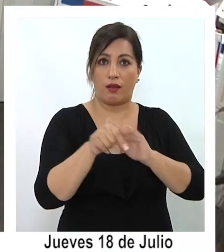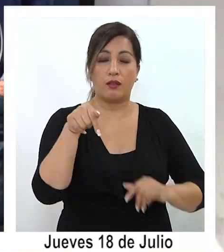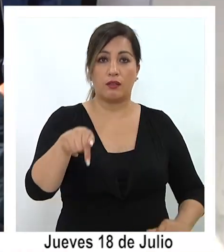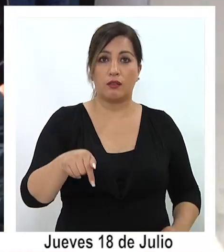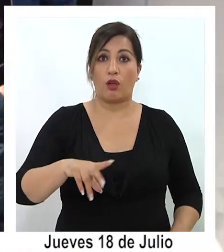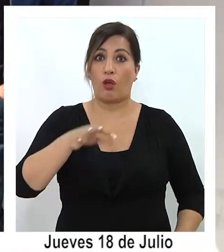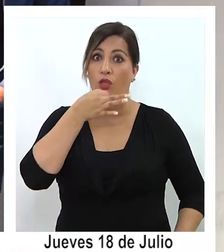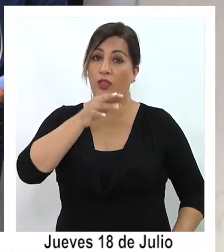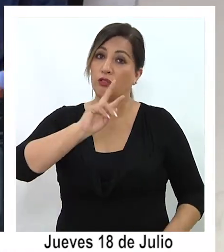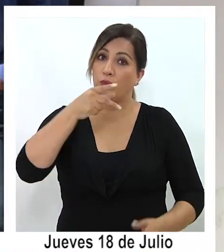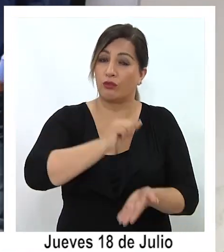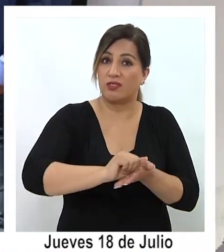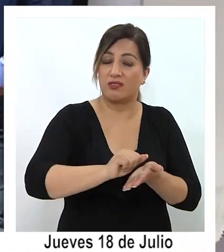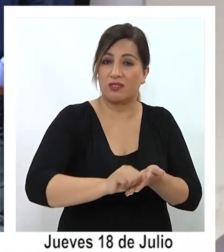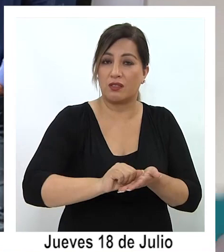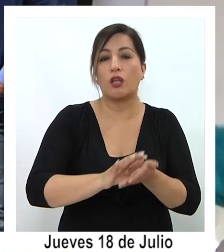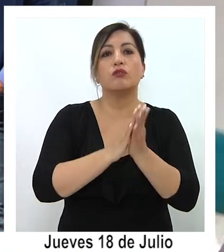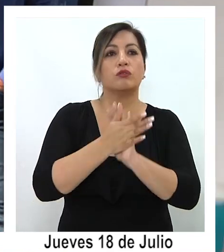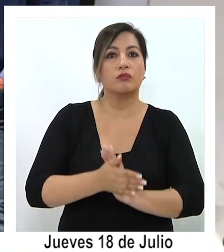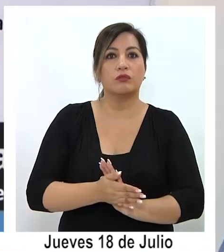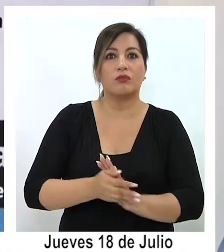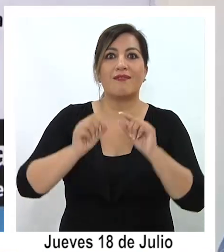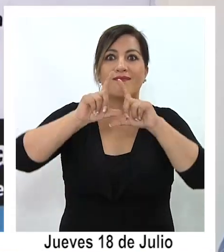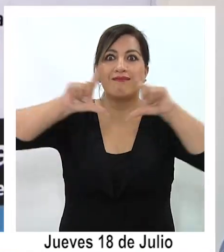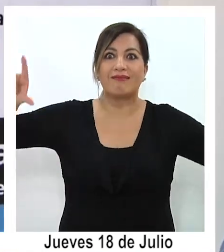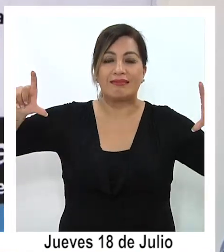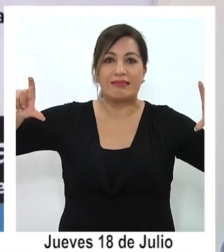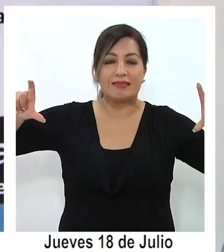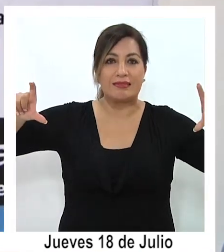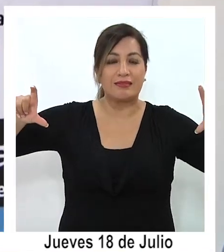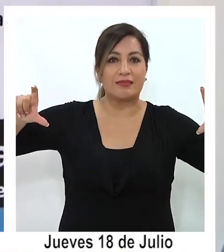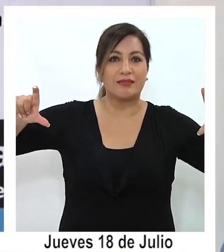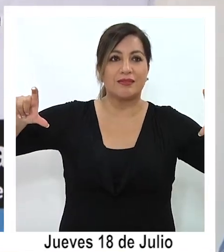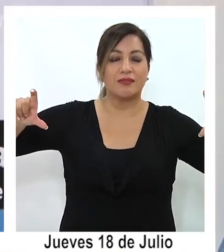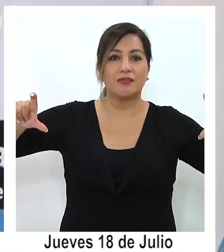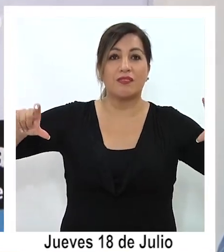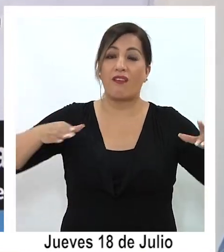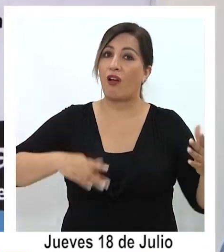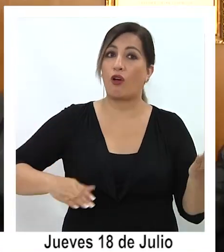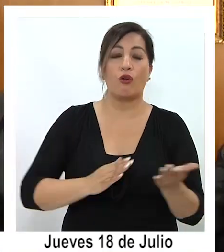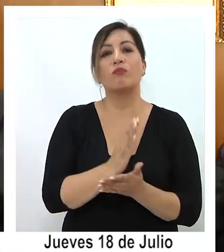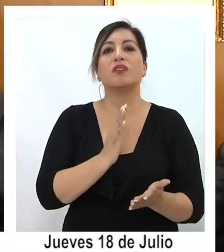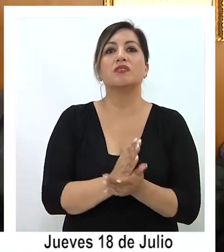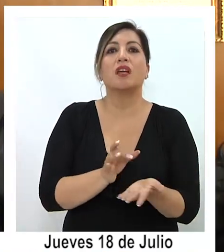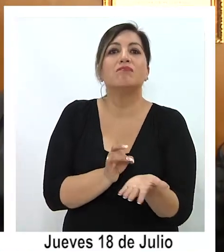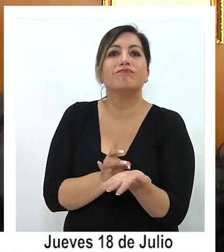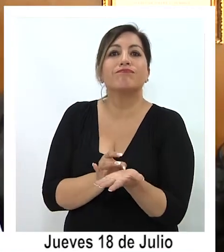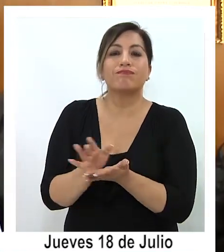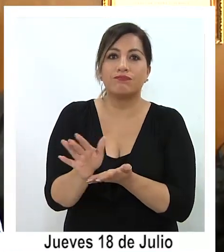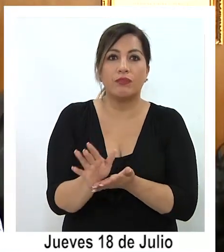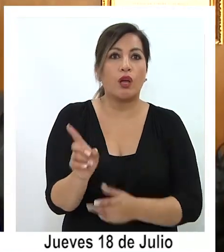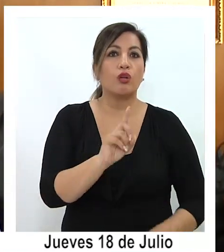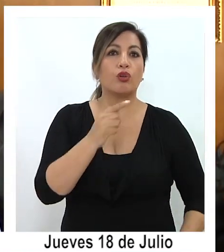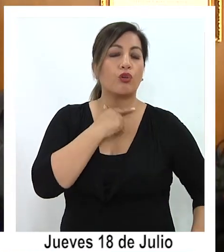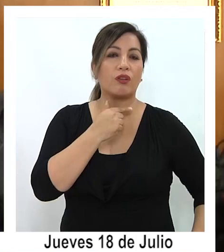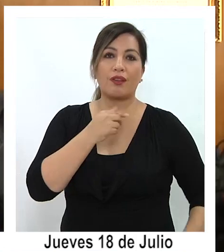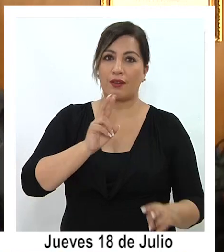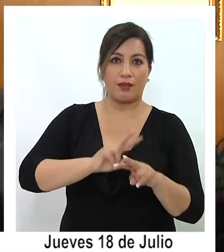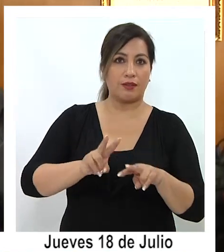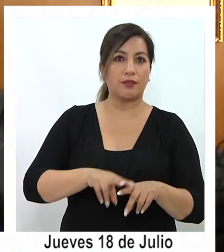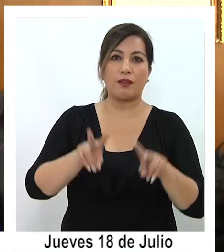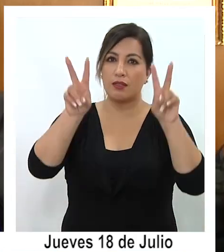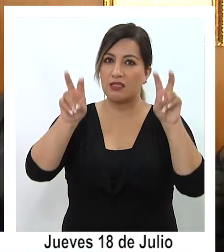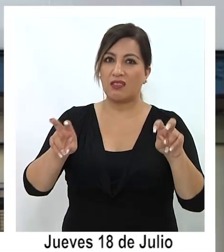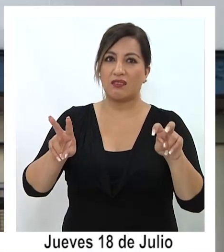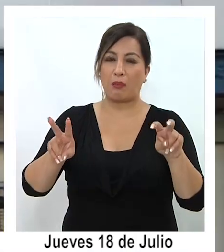lo dijo el subsecretario con todas las letras, mayúsculas, negrillas y subrayado. Miren los procesos de expulsión. Nosotros no queremos tomar este